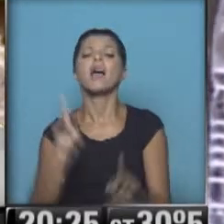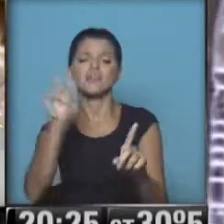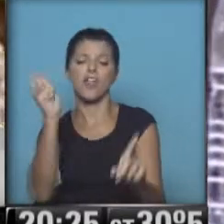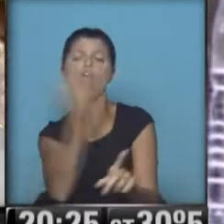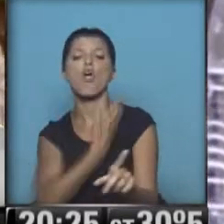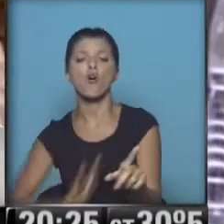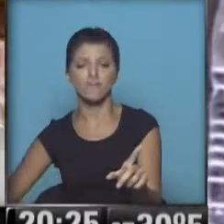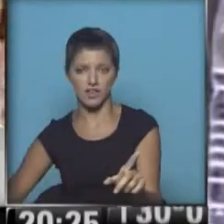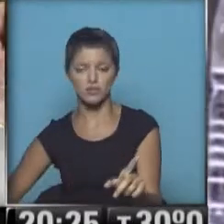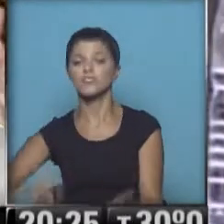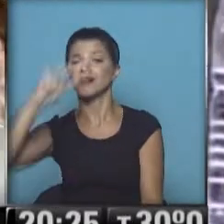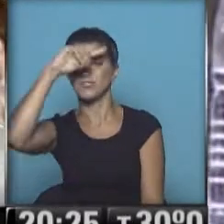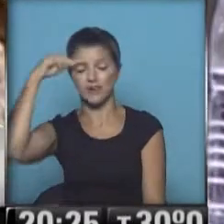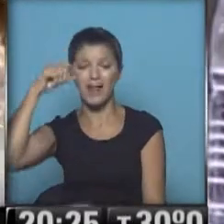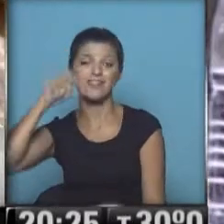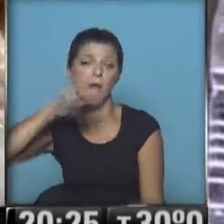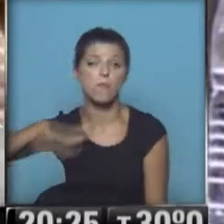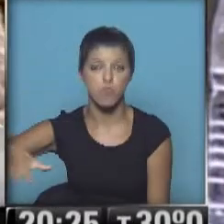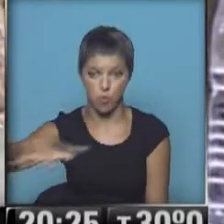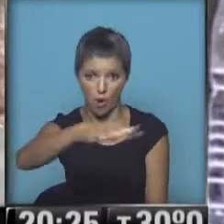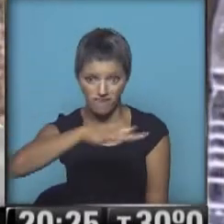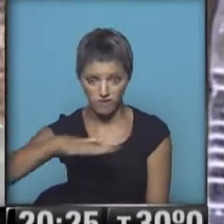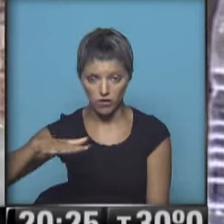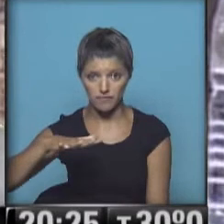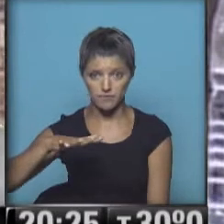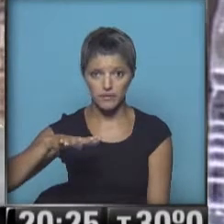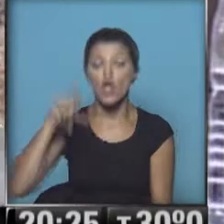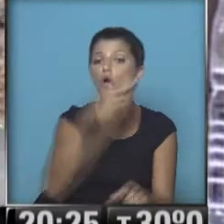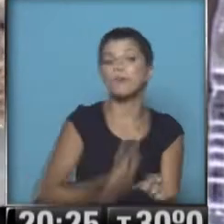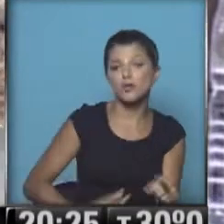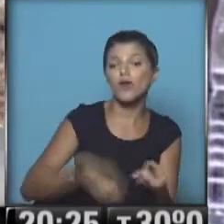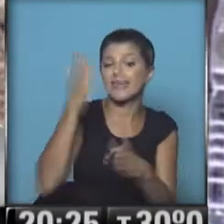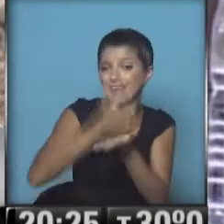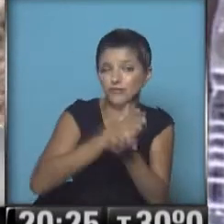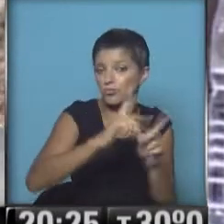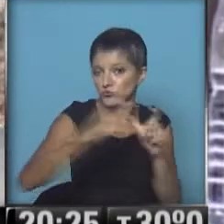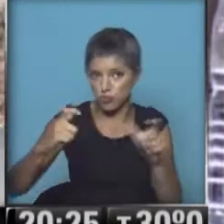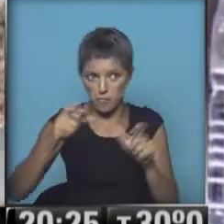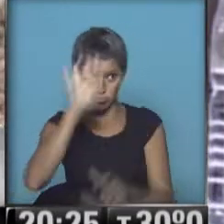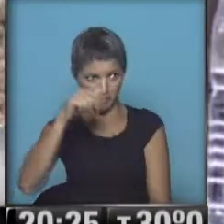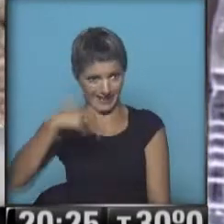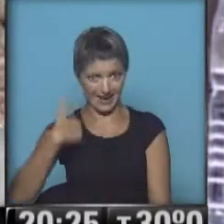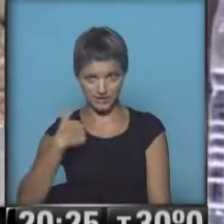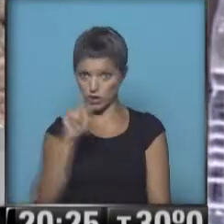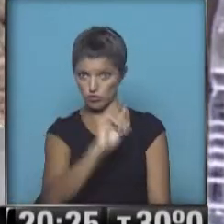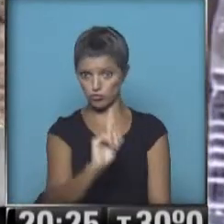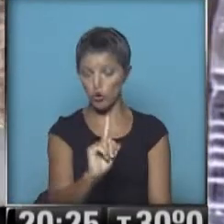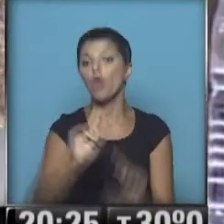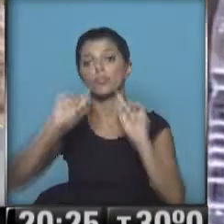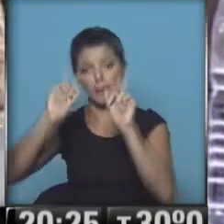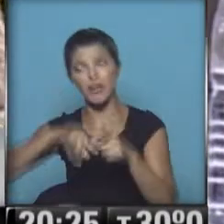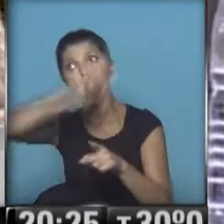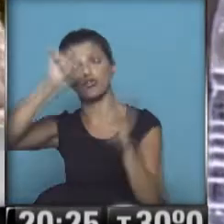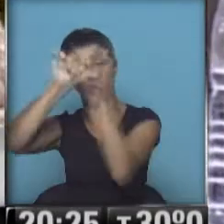gobiernos nacionales y populares que han ampliado derechos, no solamente en la Argentina, sino también en